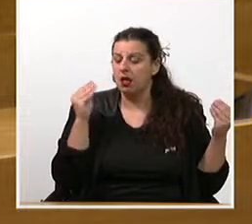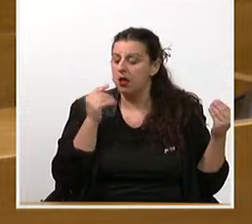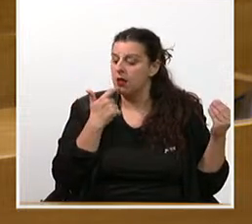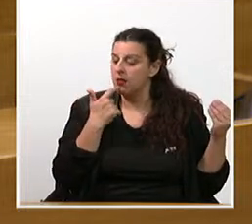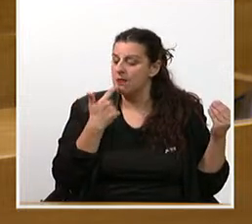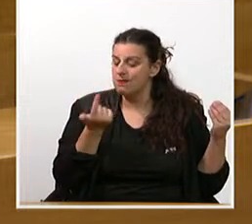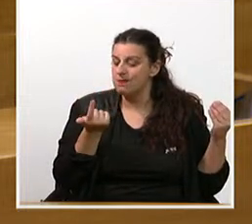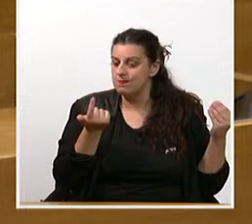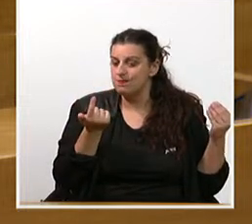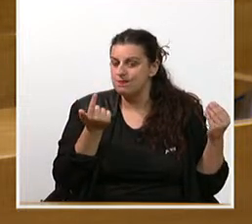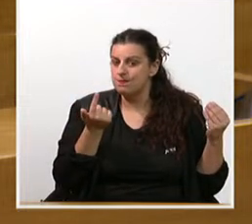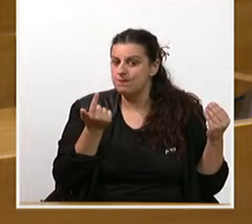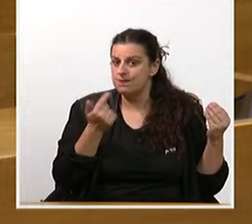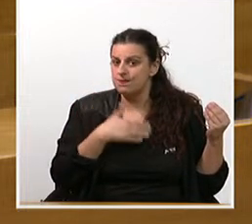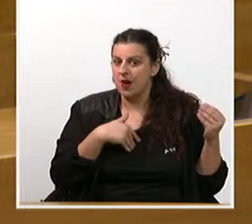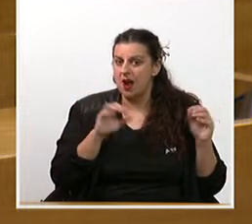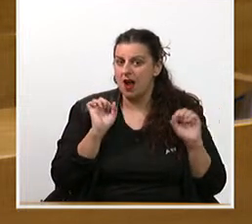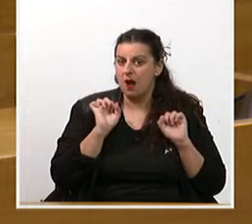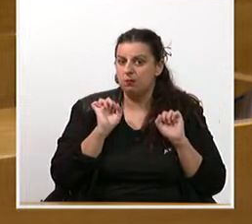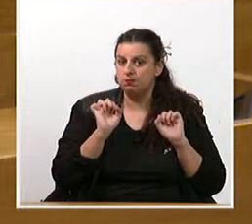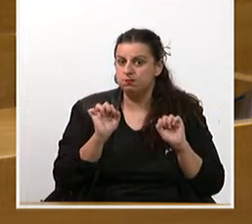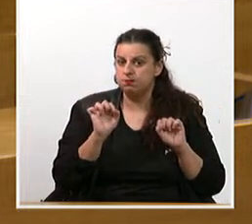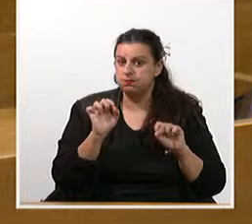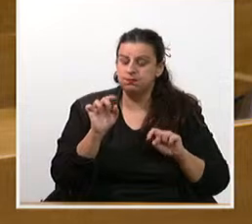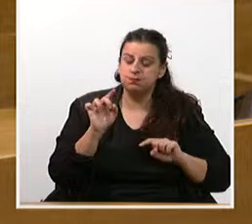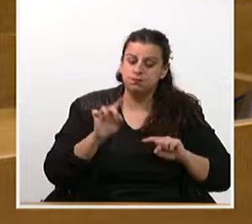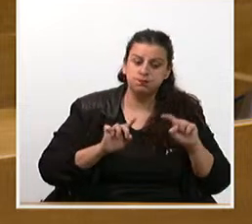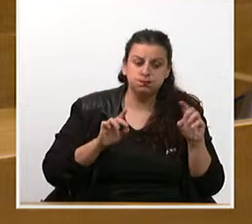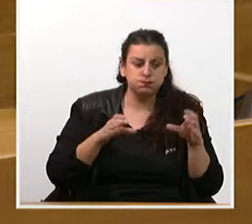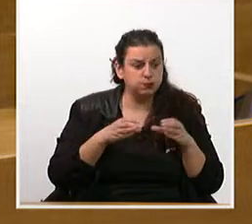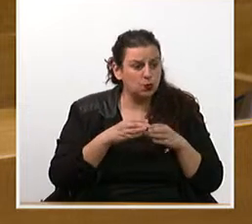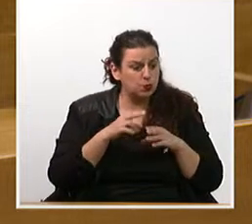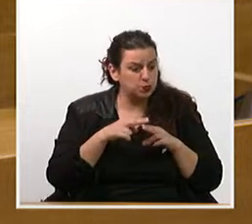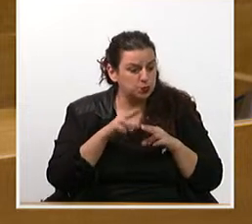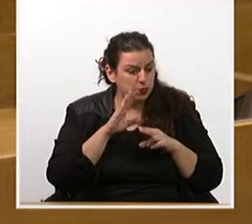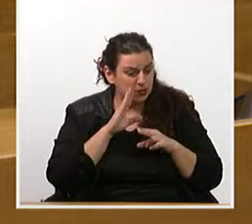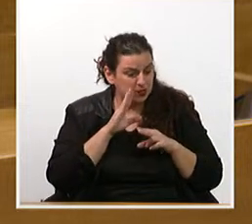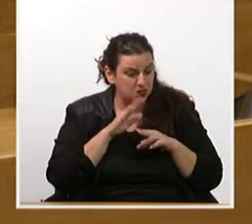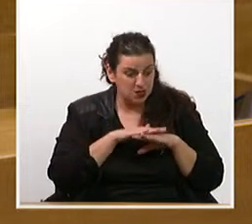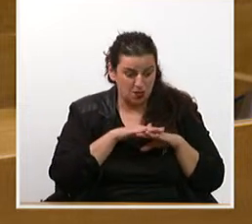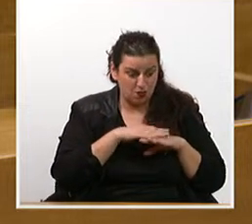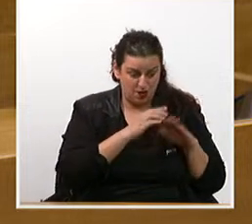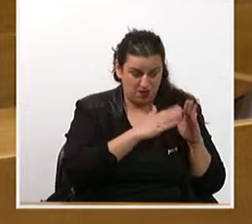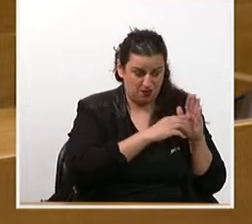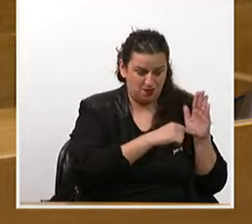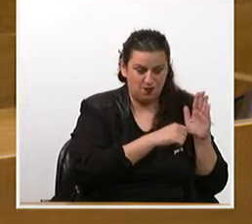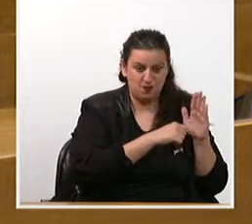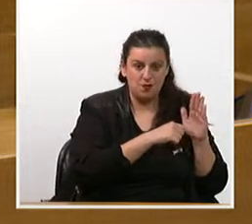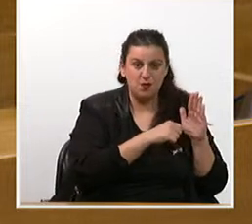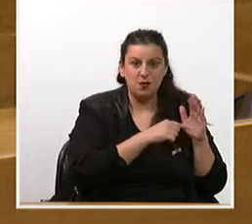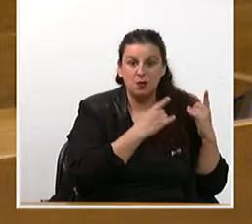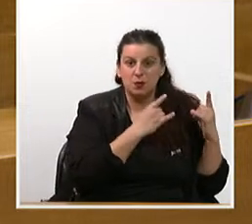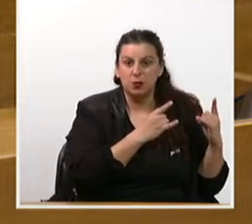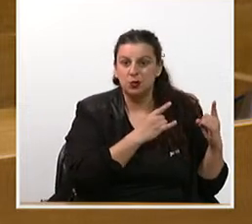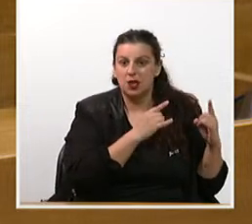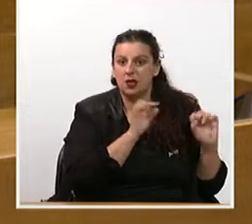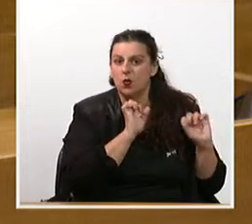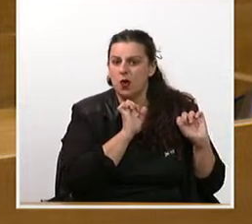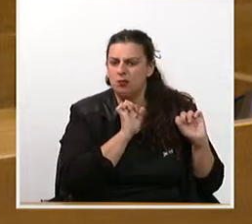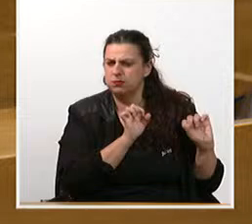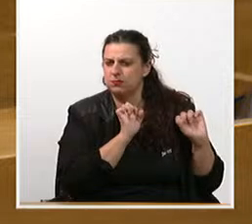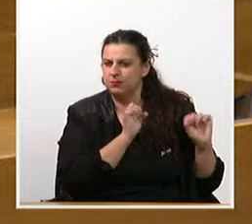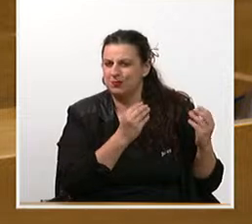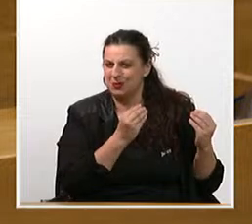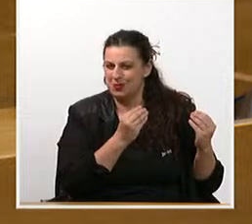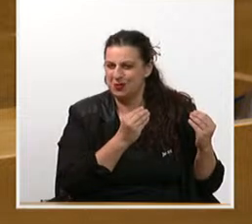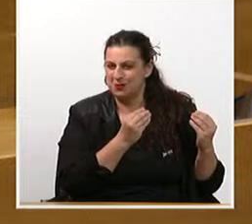impedir que algunos de los partidos que gobernaban el anterior consel pudieran meter las zarpas nos encontraron Además nos encontramos